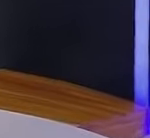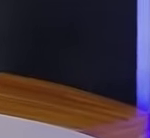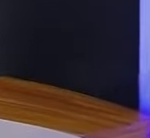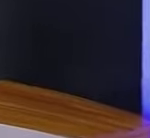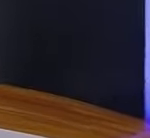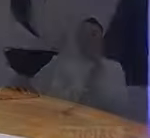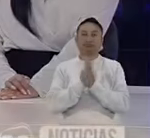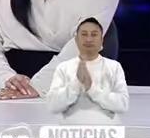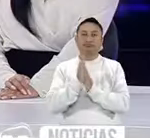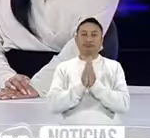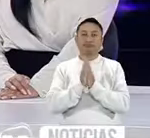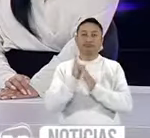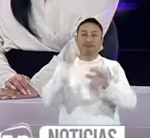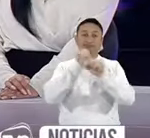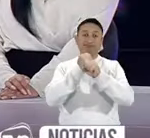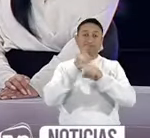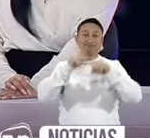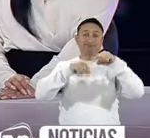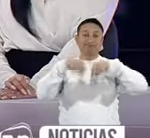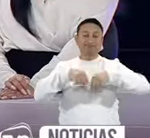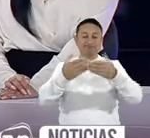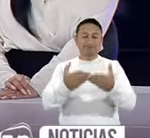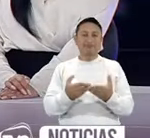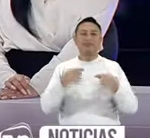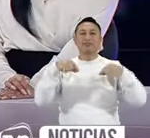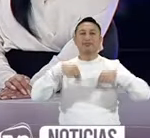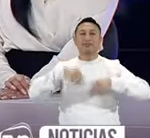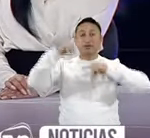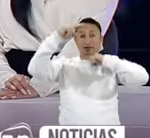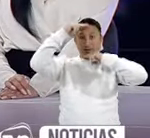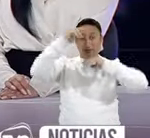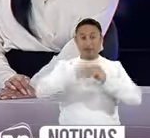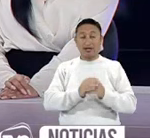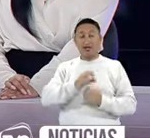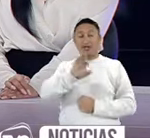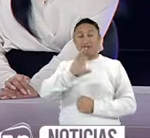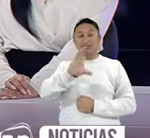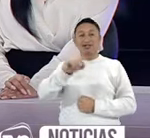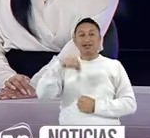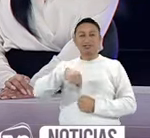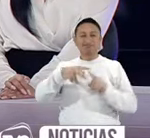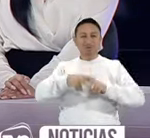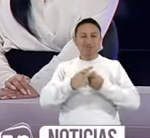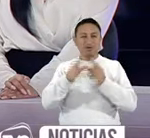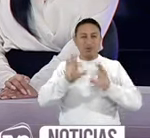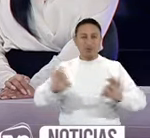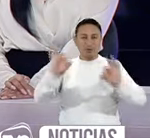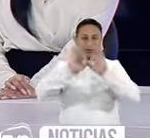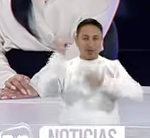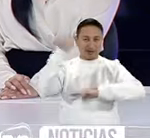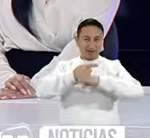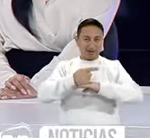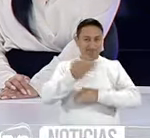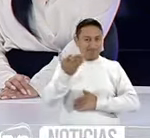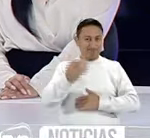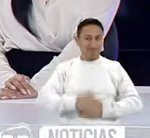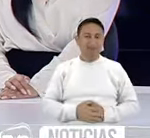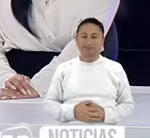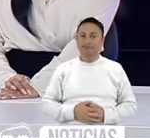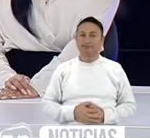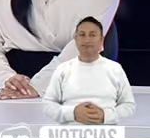Muy buenas noches, amigos. Bienvenidos a la emisión estelar de TVC Noticias. Aquí, lo más destacado del día.